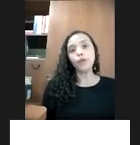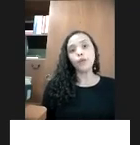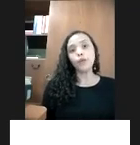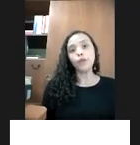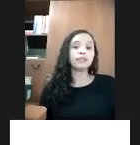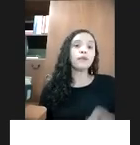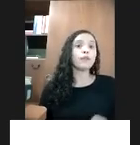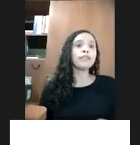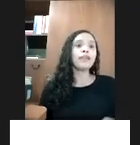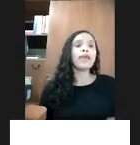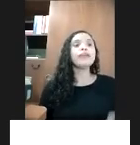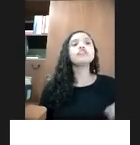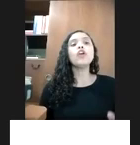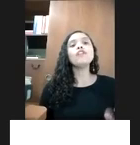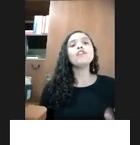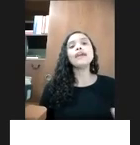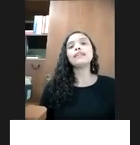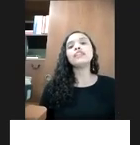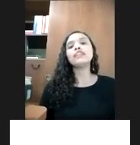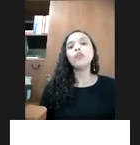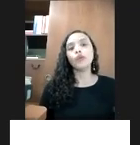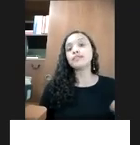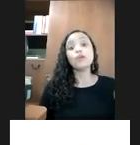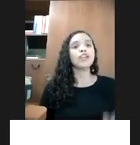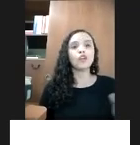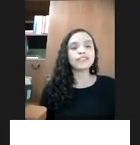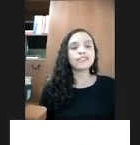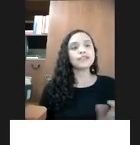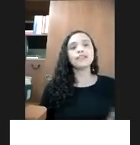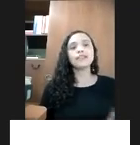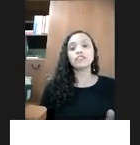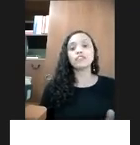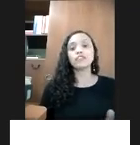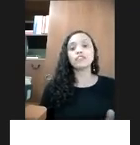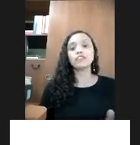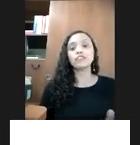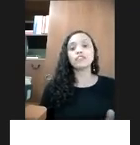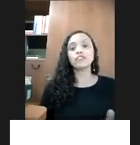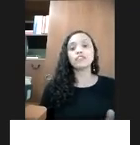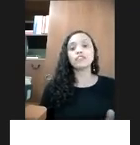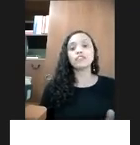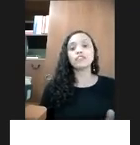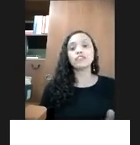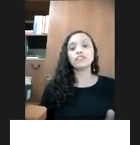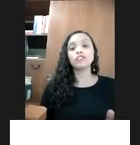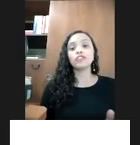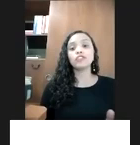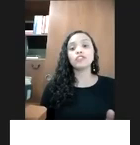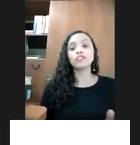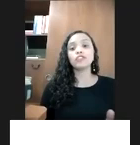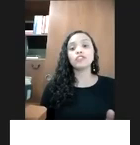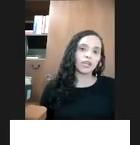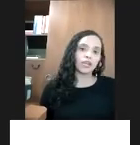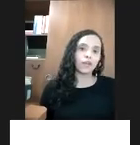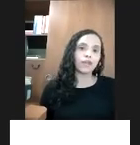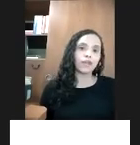insistimos desde Convite en que no solo vean el dato duro, ese 56%, ese 70% de personas, sino cómo ese dato afecta